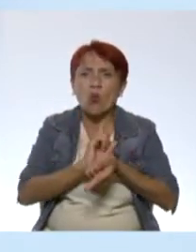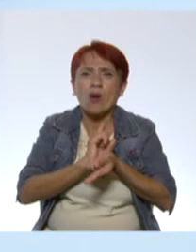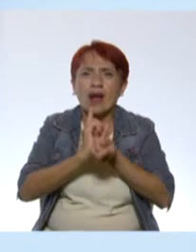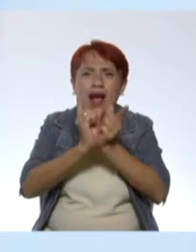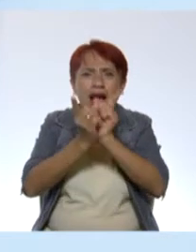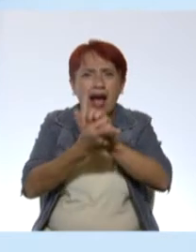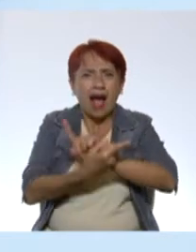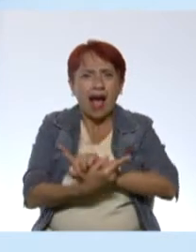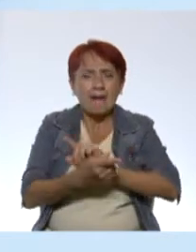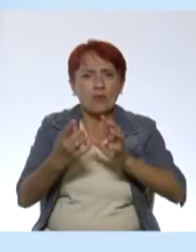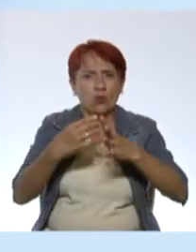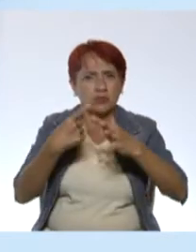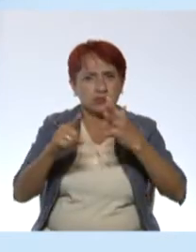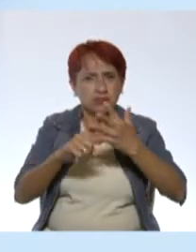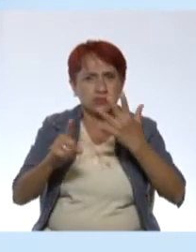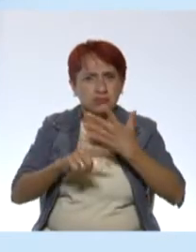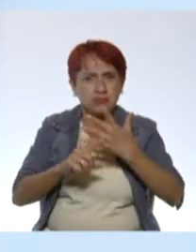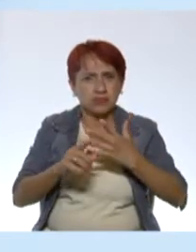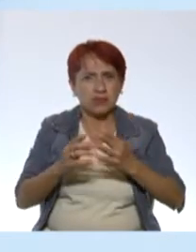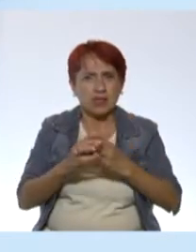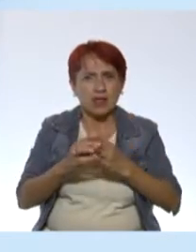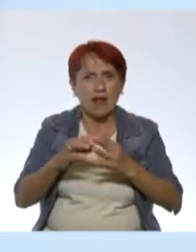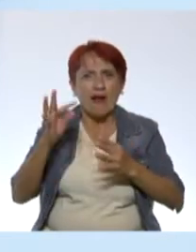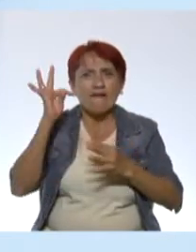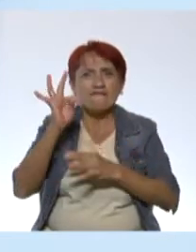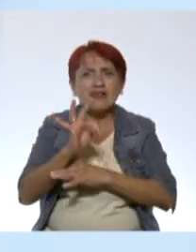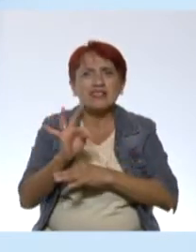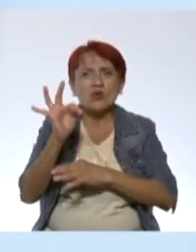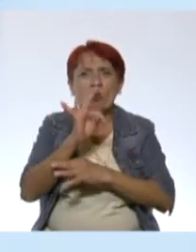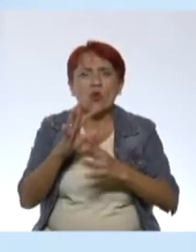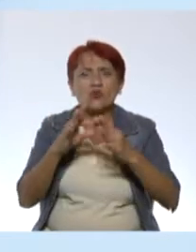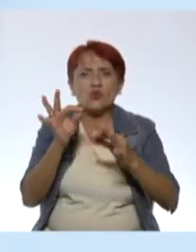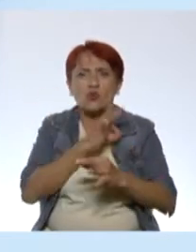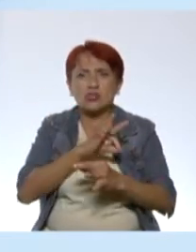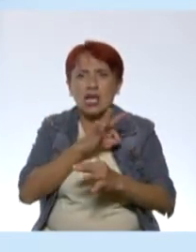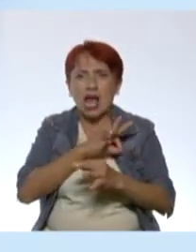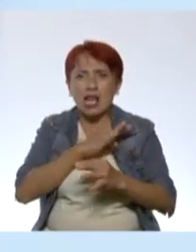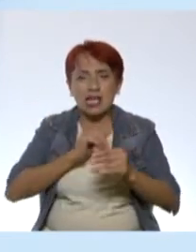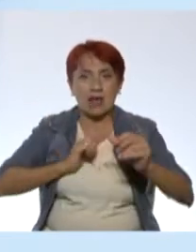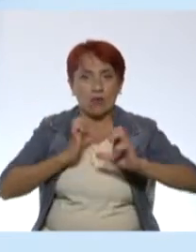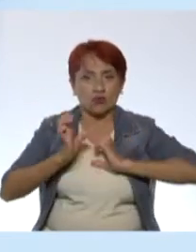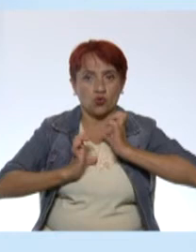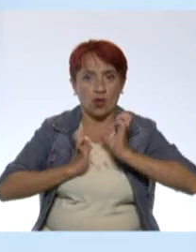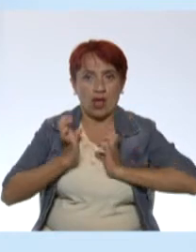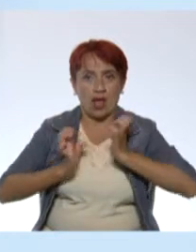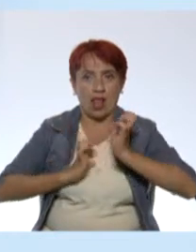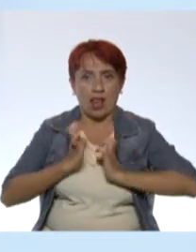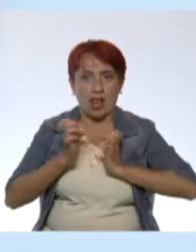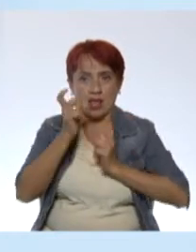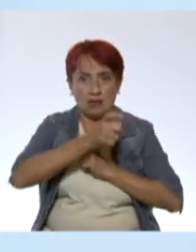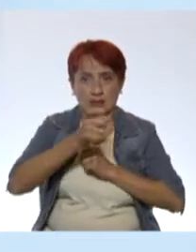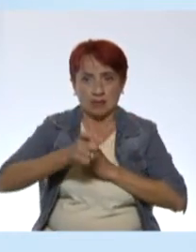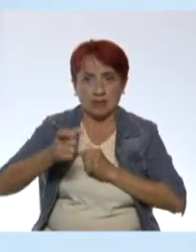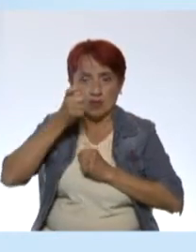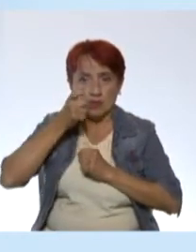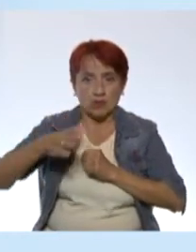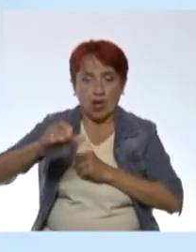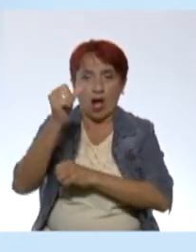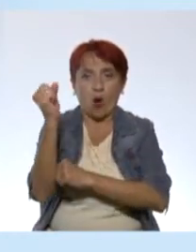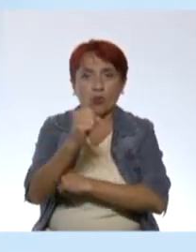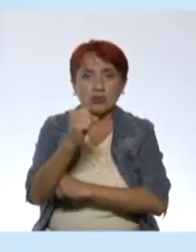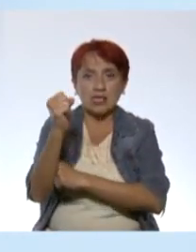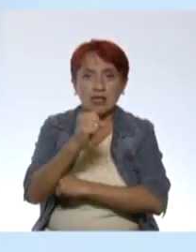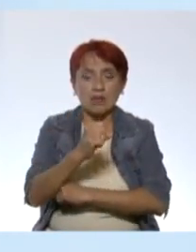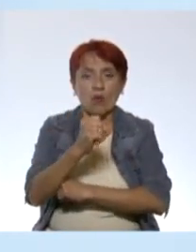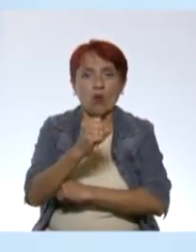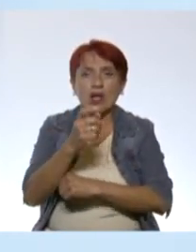los cambios de esta etapa son morfológicos, son fisiológicos, son sociales y son emocionales. En el caso de la población con la condición de